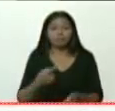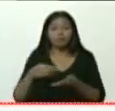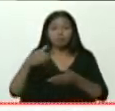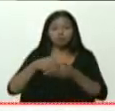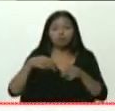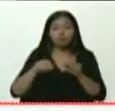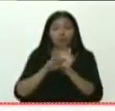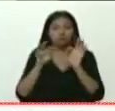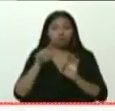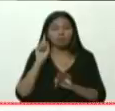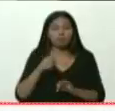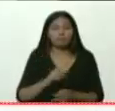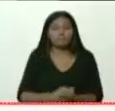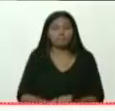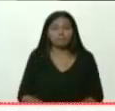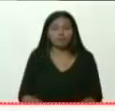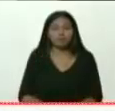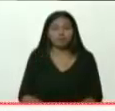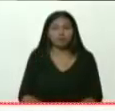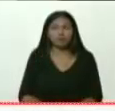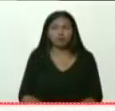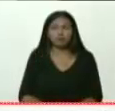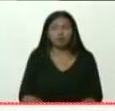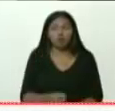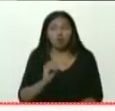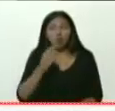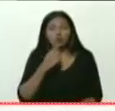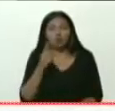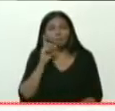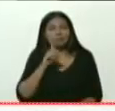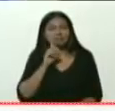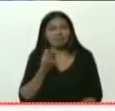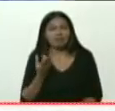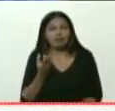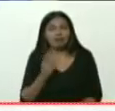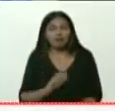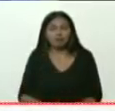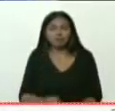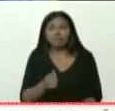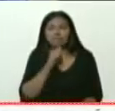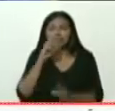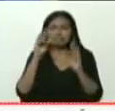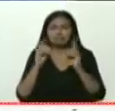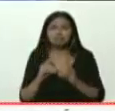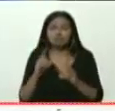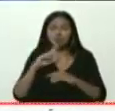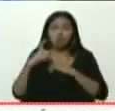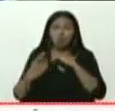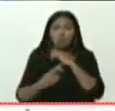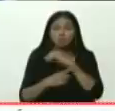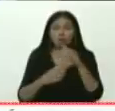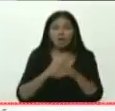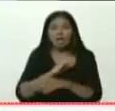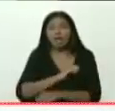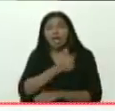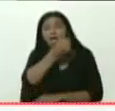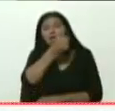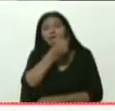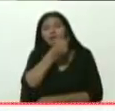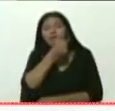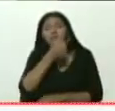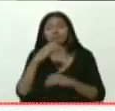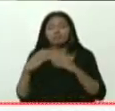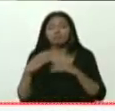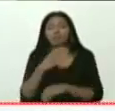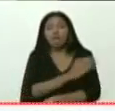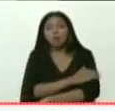impusieron. ¿O miento? ¿Quién decidió que Guaidó fuera el jefe de la oposición venezolana?